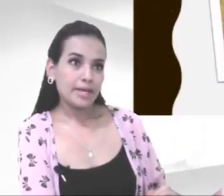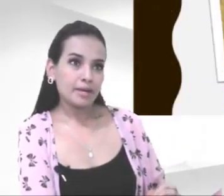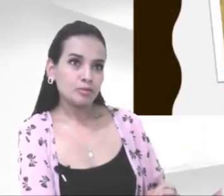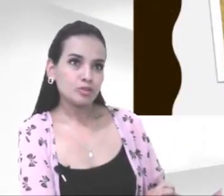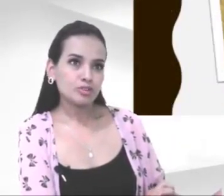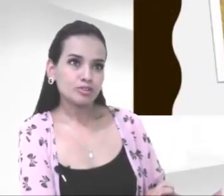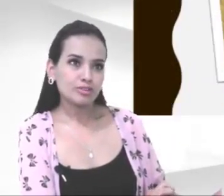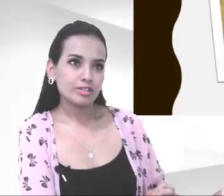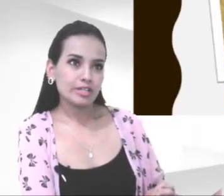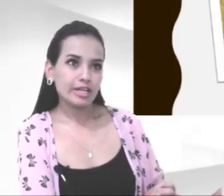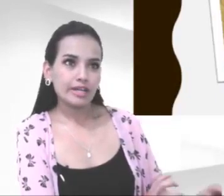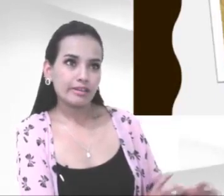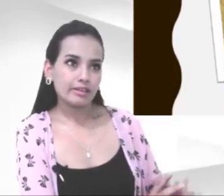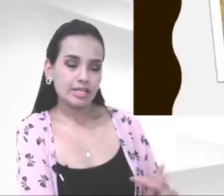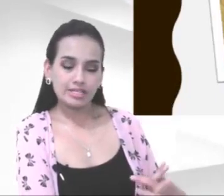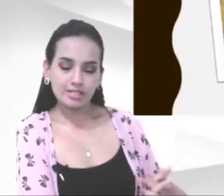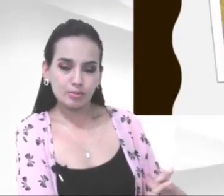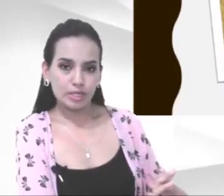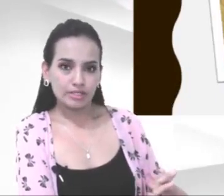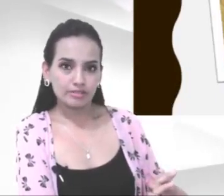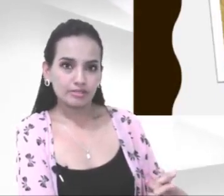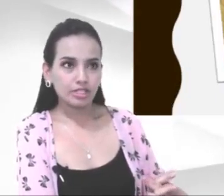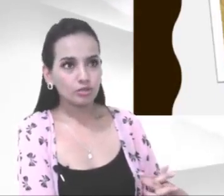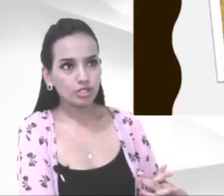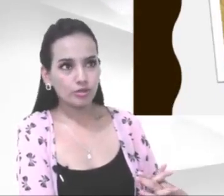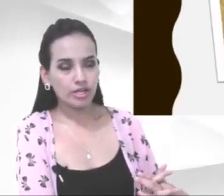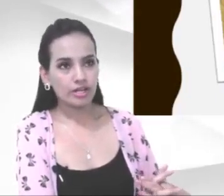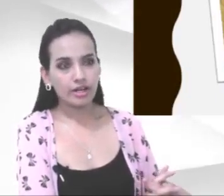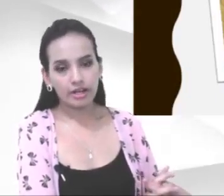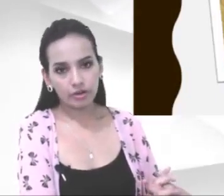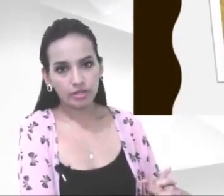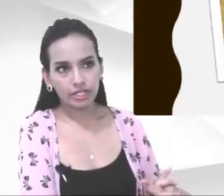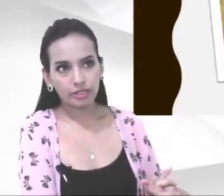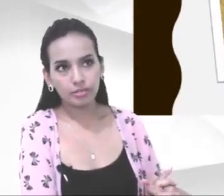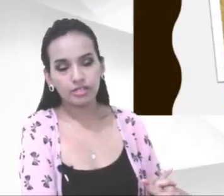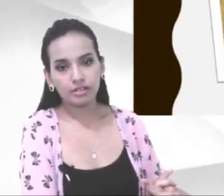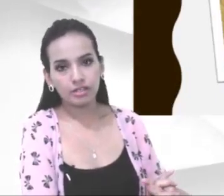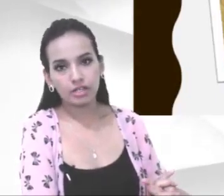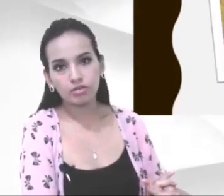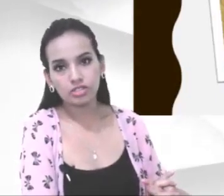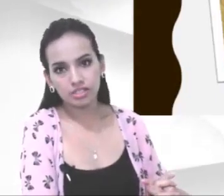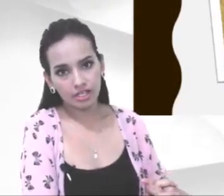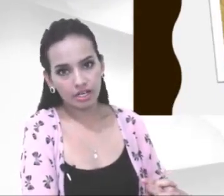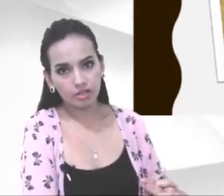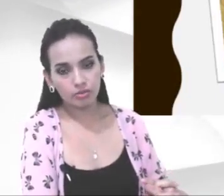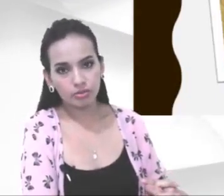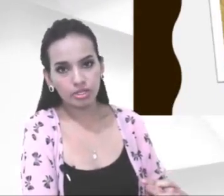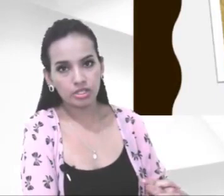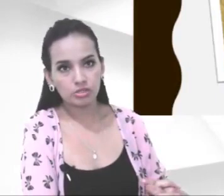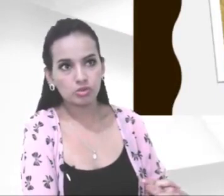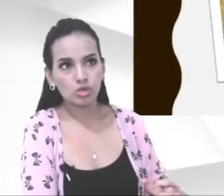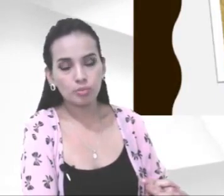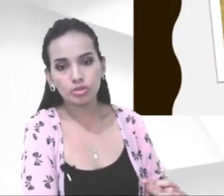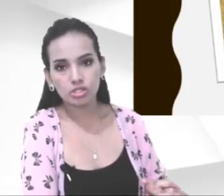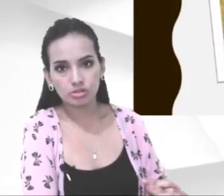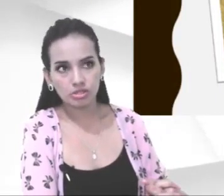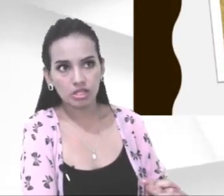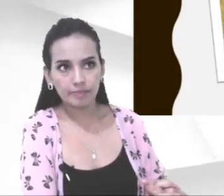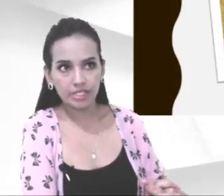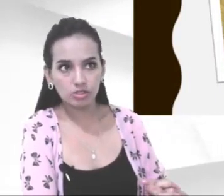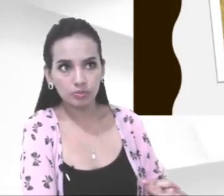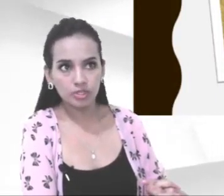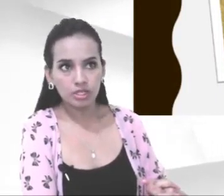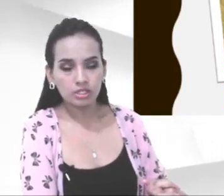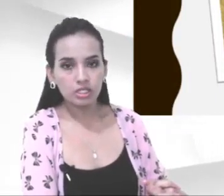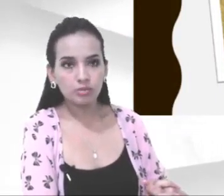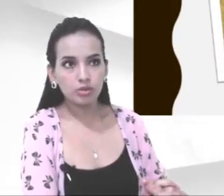veamos estas imágenes que nos ayudarán a recordar también en qué consiste cada uno de esos procesos de